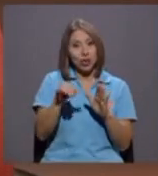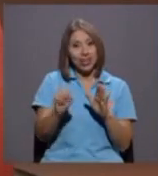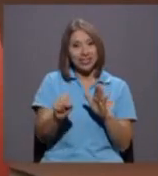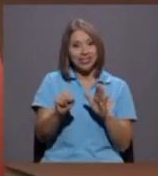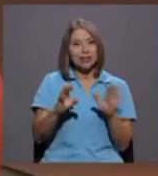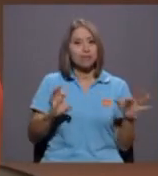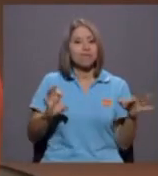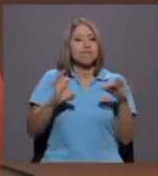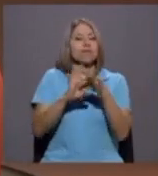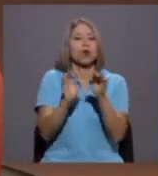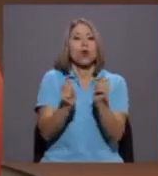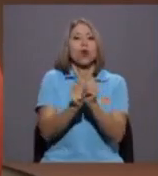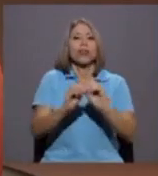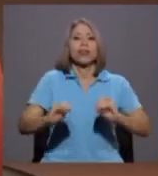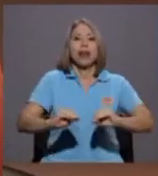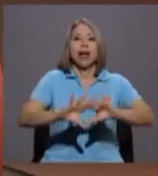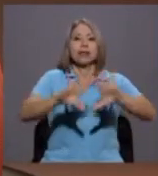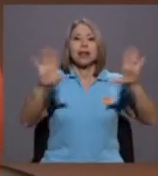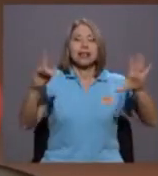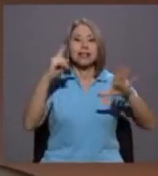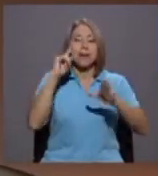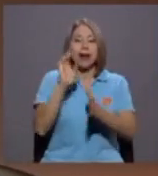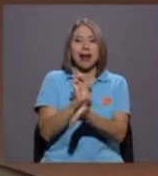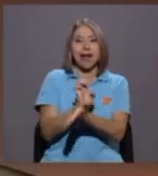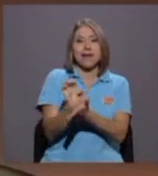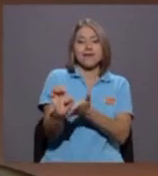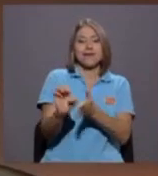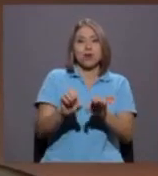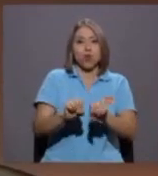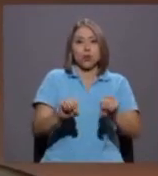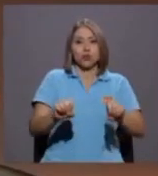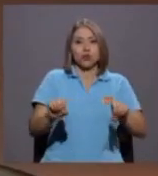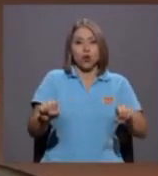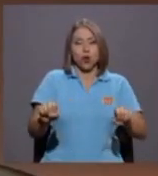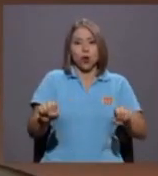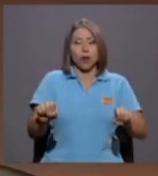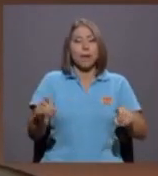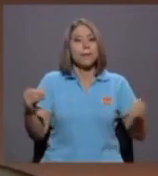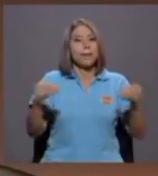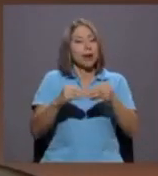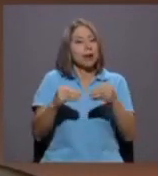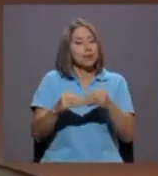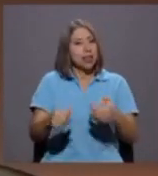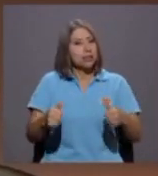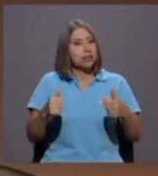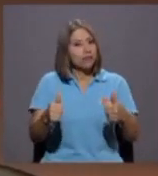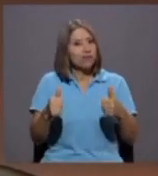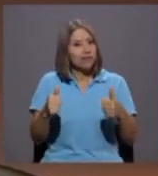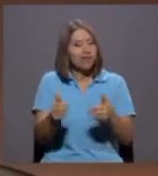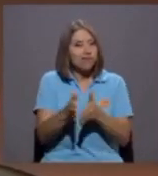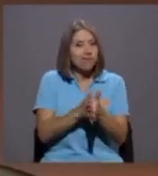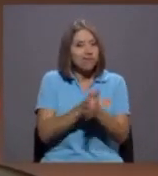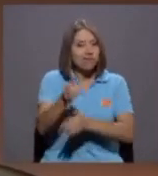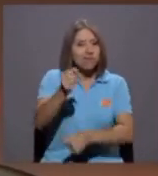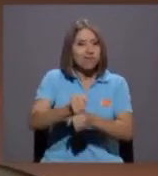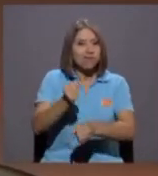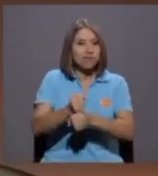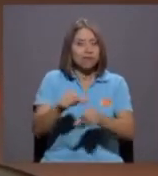una herramienta para prevenir la corrupción y para ser más eficientes en el sector